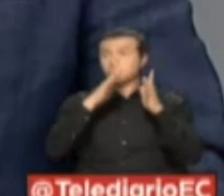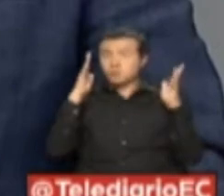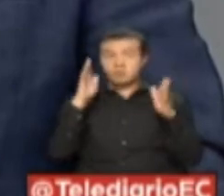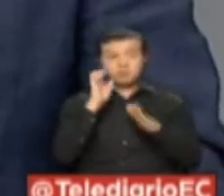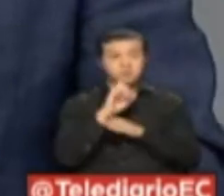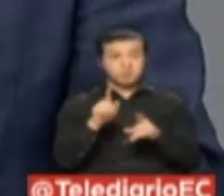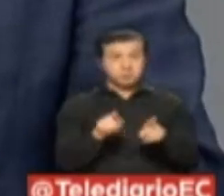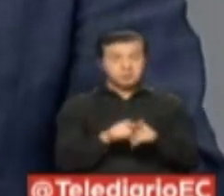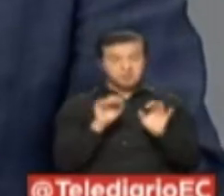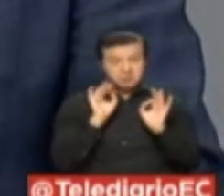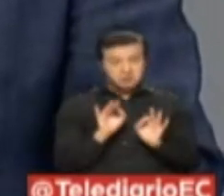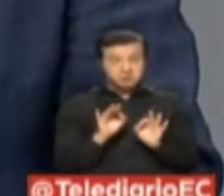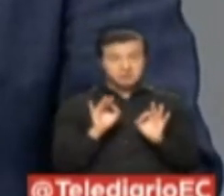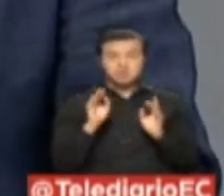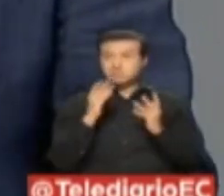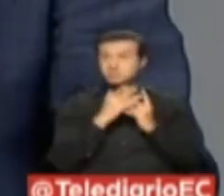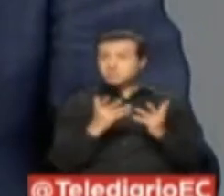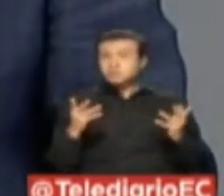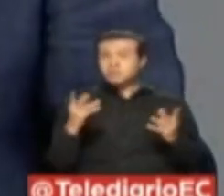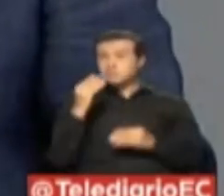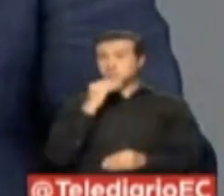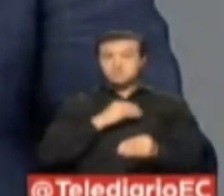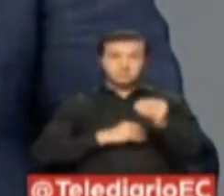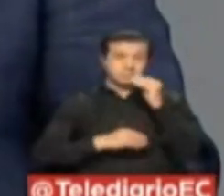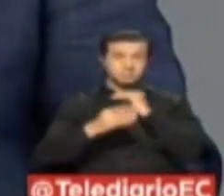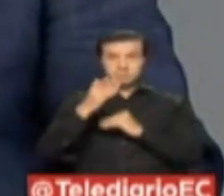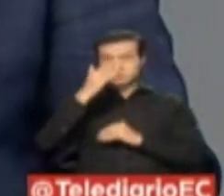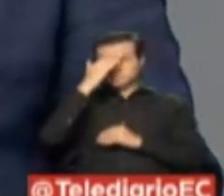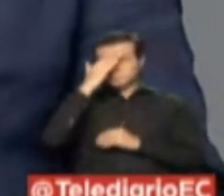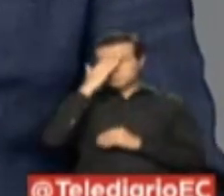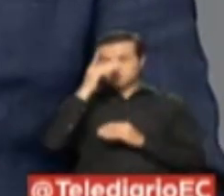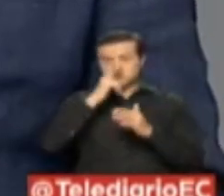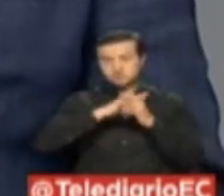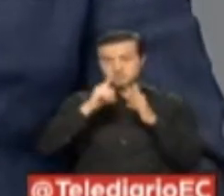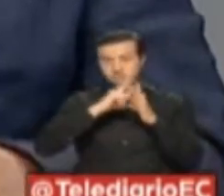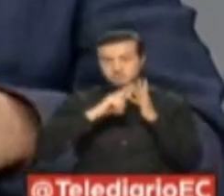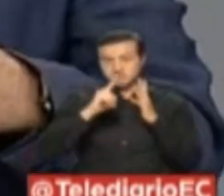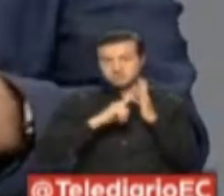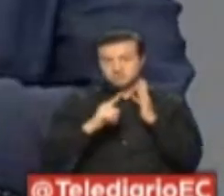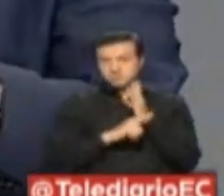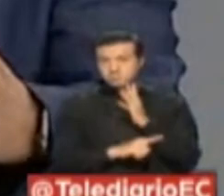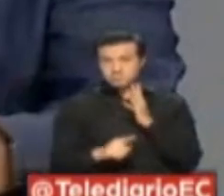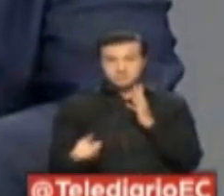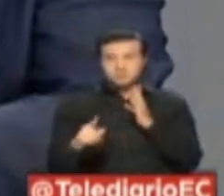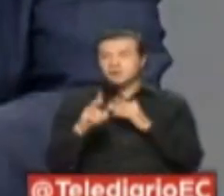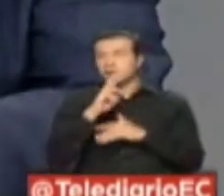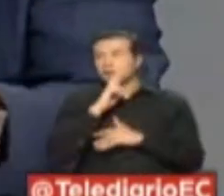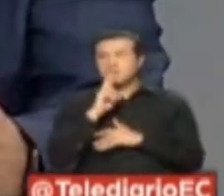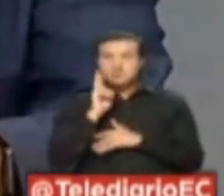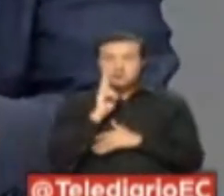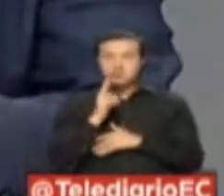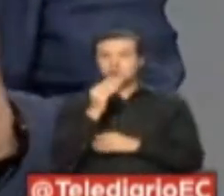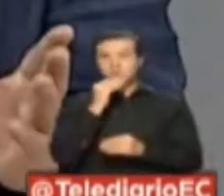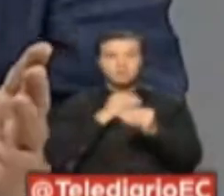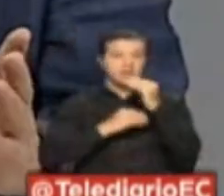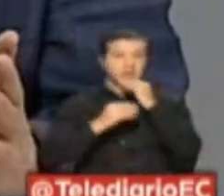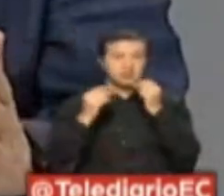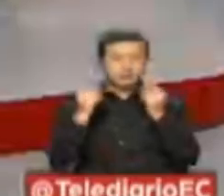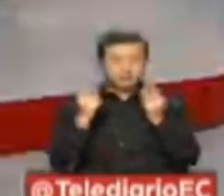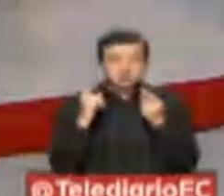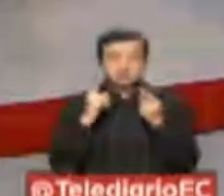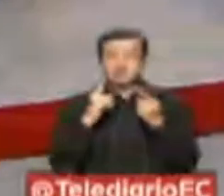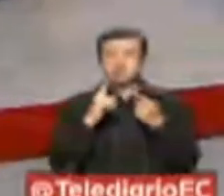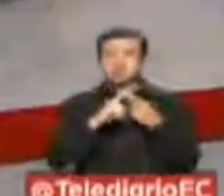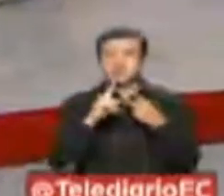en el ecuador de manera que ustedes podrán degustar entendemos que habrá varias alternativas restaurantes de comida rápida pero también